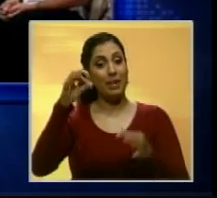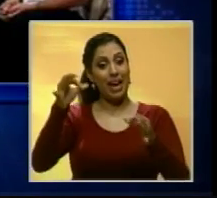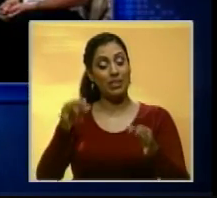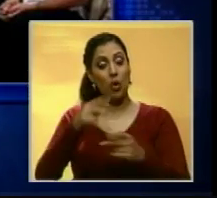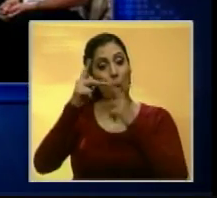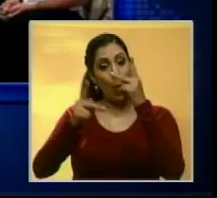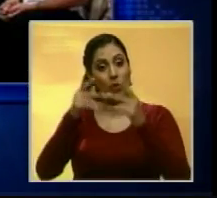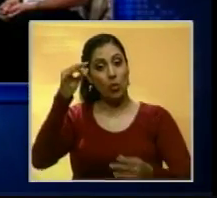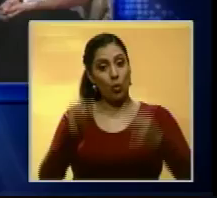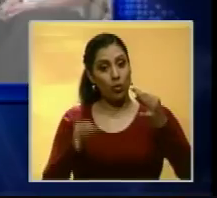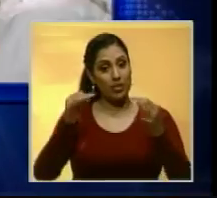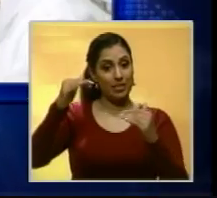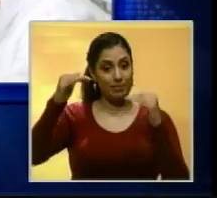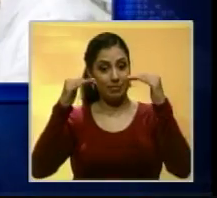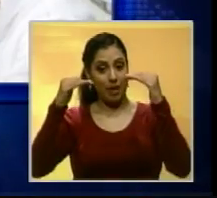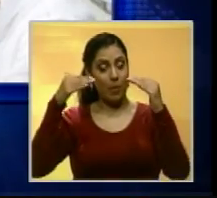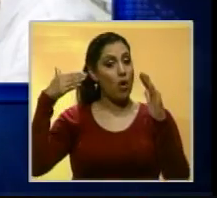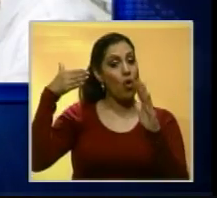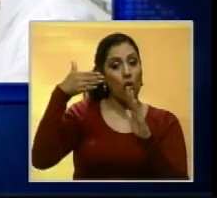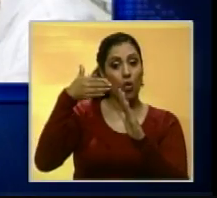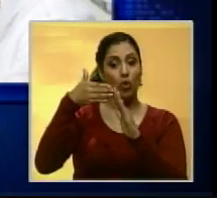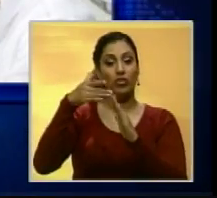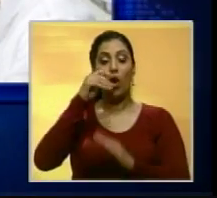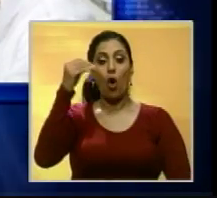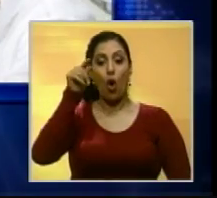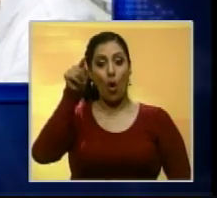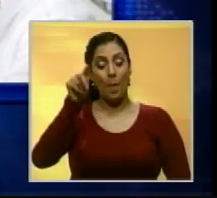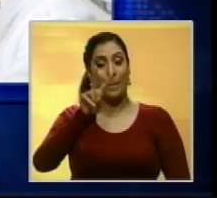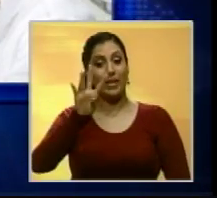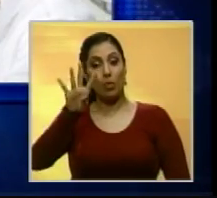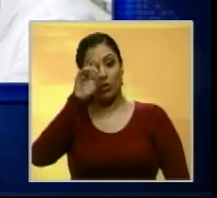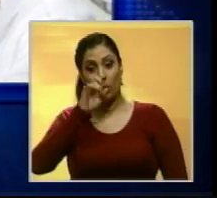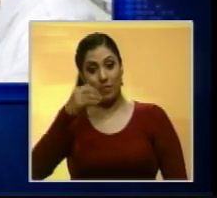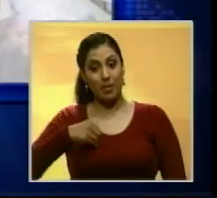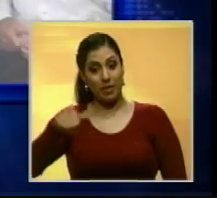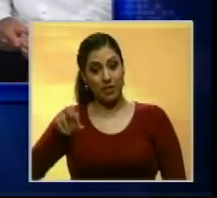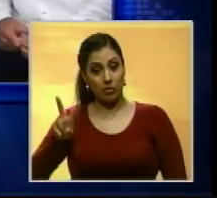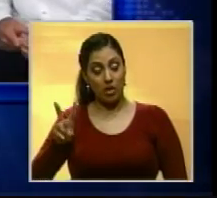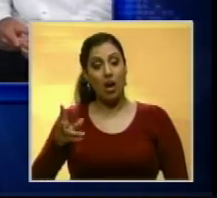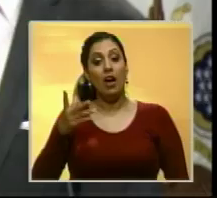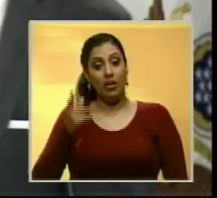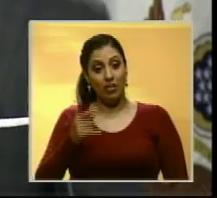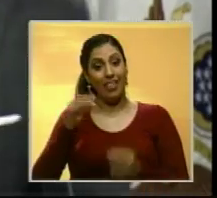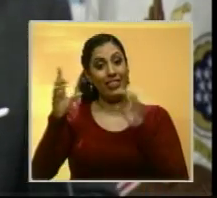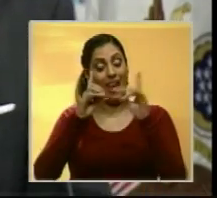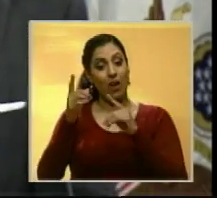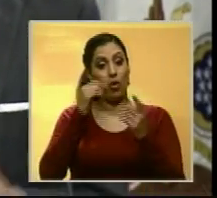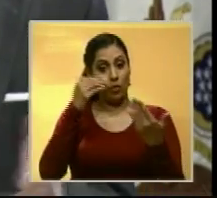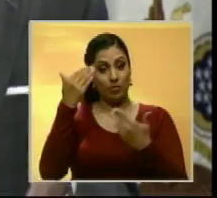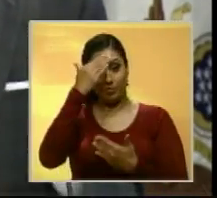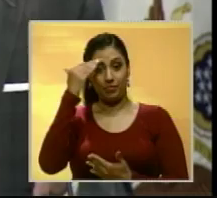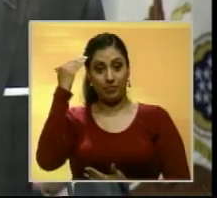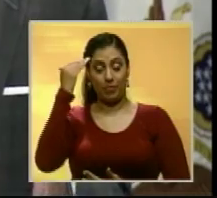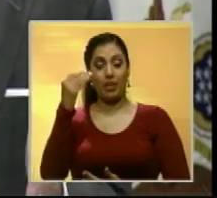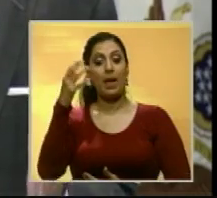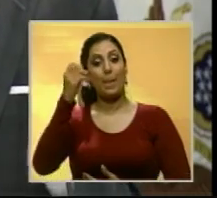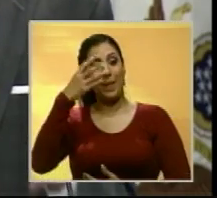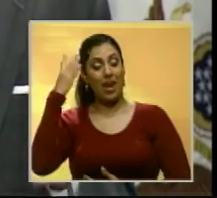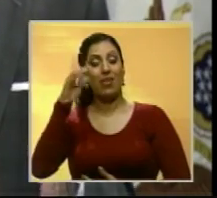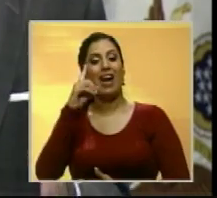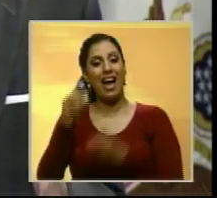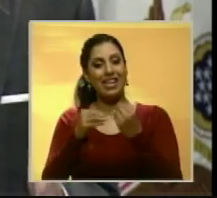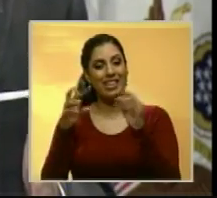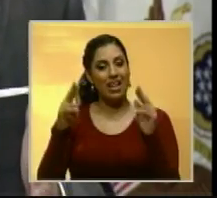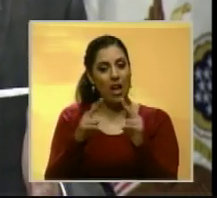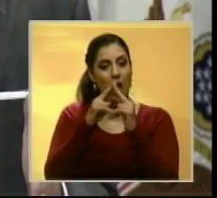garantizar un proceso judicial imparcial contra el joven de 24 años de edad. Añadió que el diálogo entre Kerry y el mandatario nacional se produjo